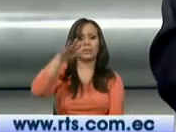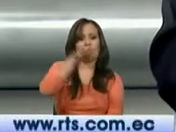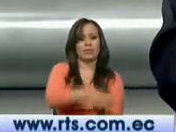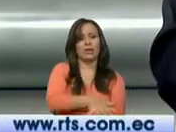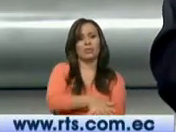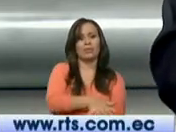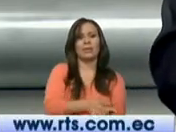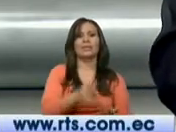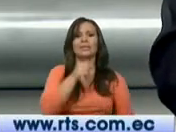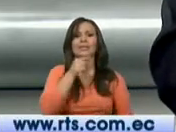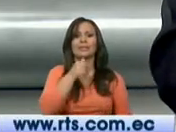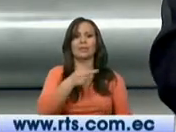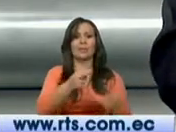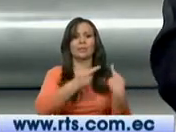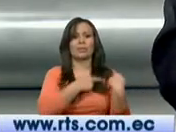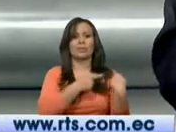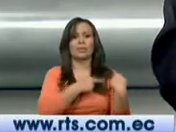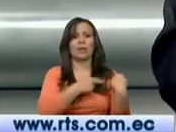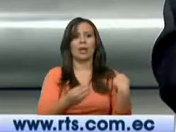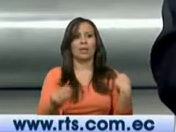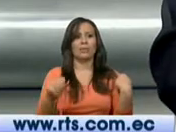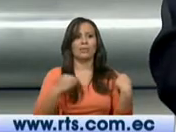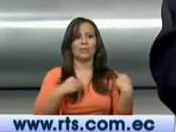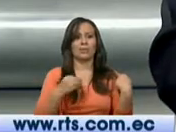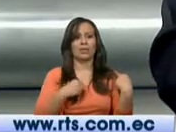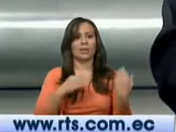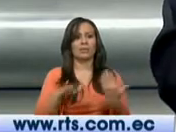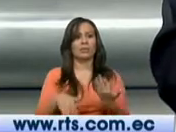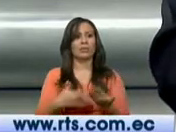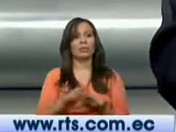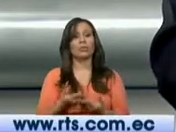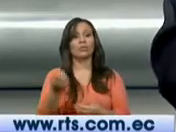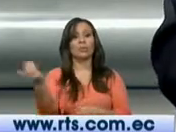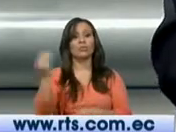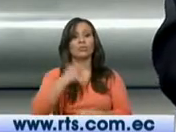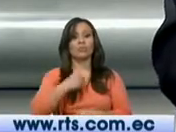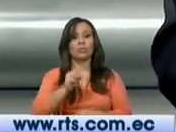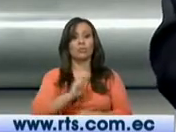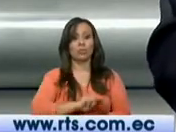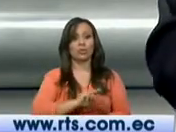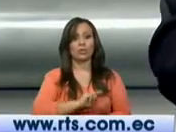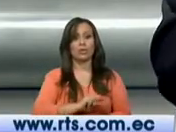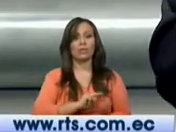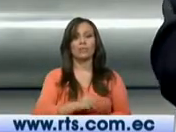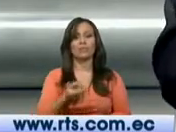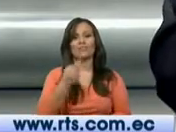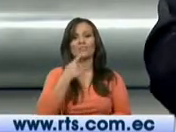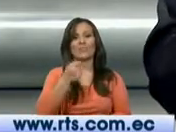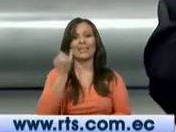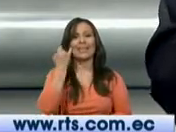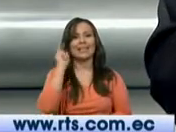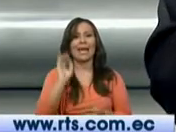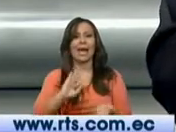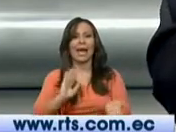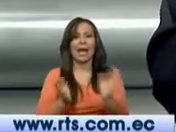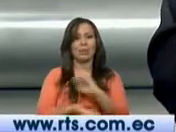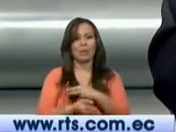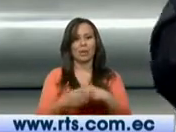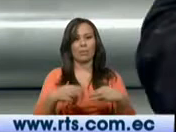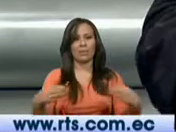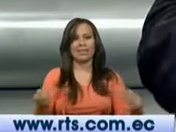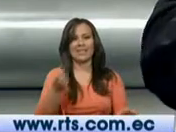entidad encargada de administrar las obras públicas en la ciudad ha optado en ciertos casos por cambiar el material de los